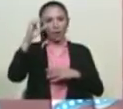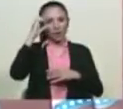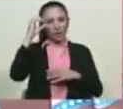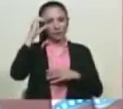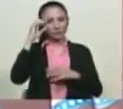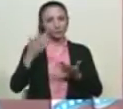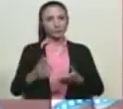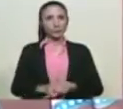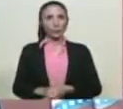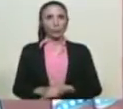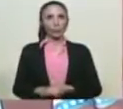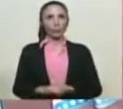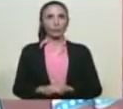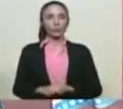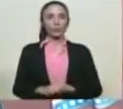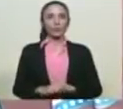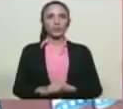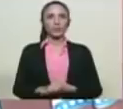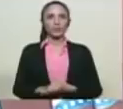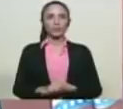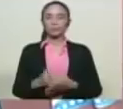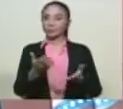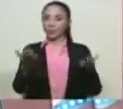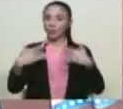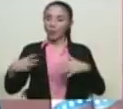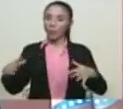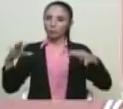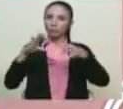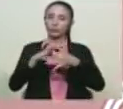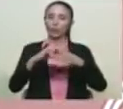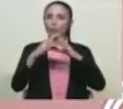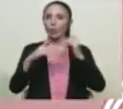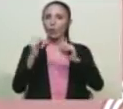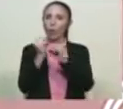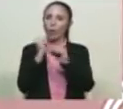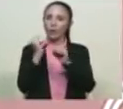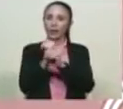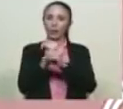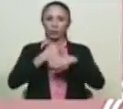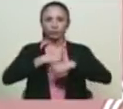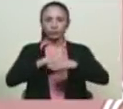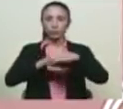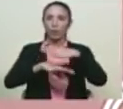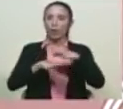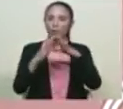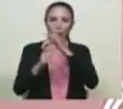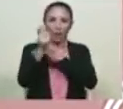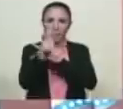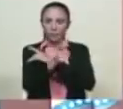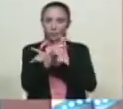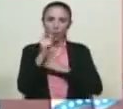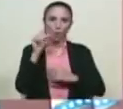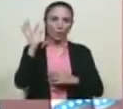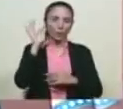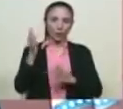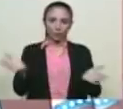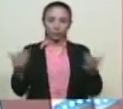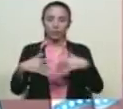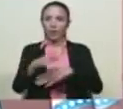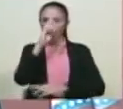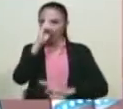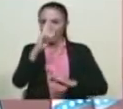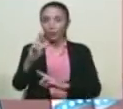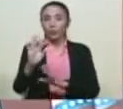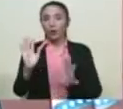nosotros vamos a la unificación de la clase obrera, a la unificación de los trabajadores. Respetamos la